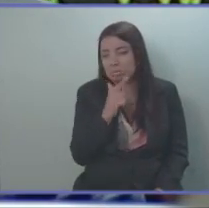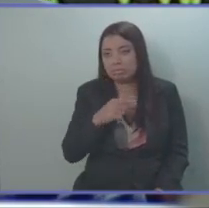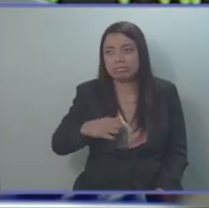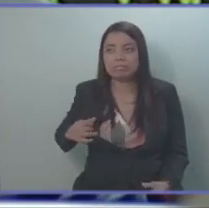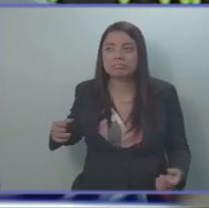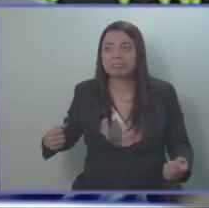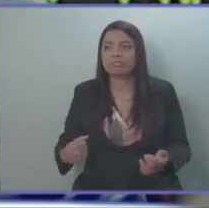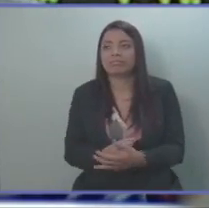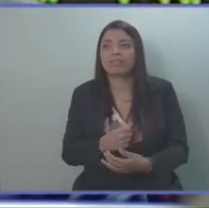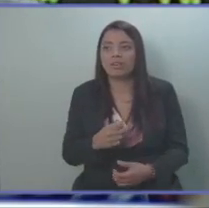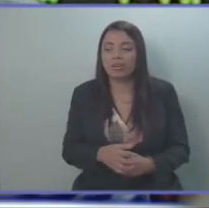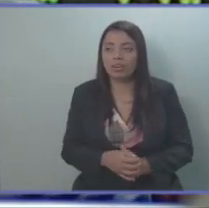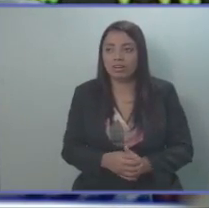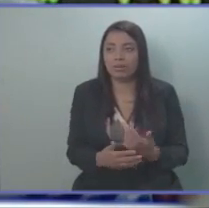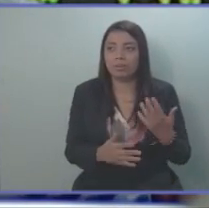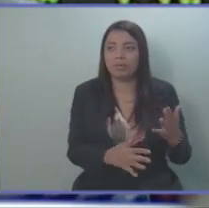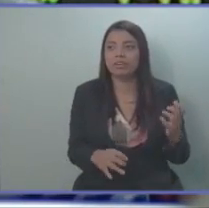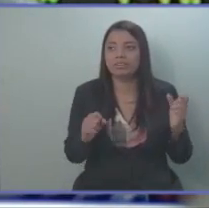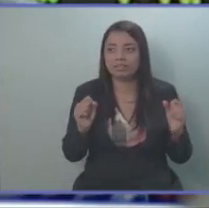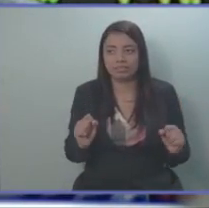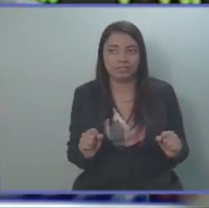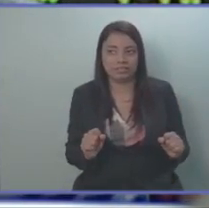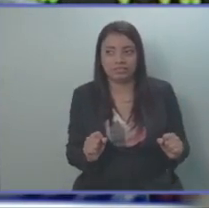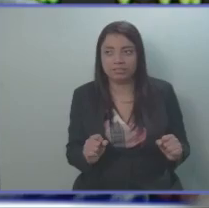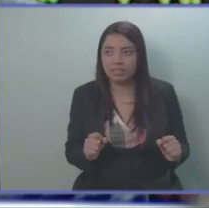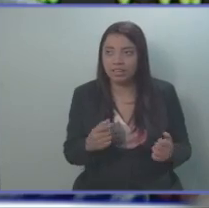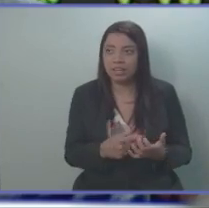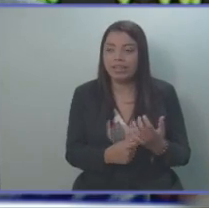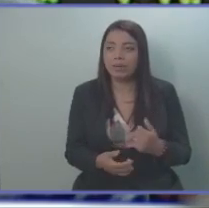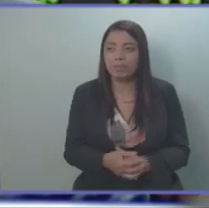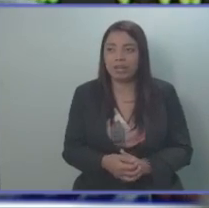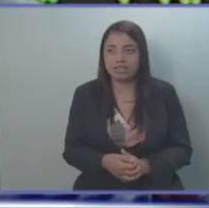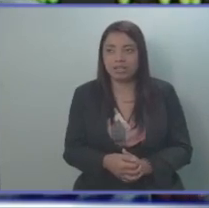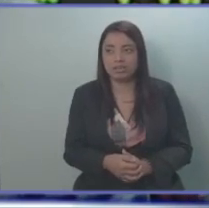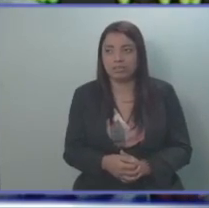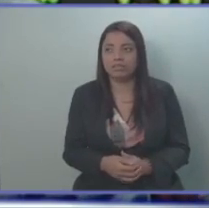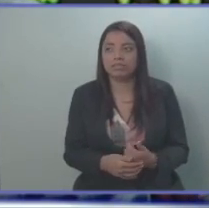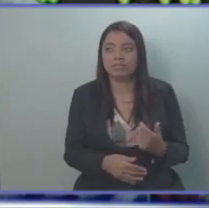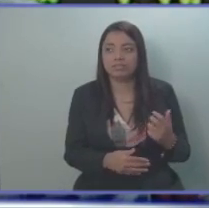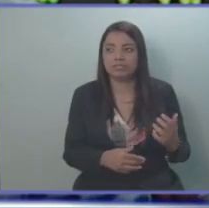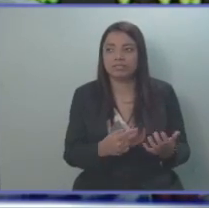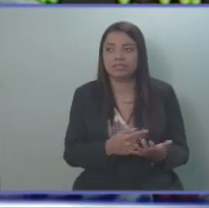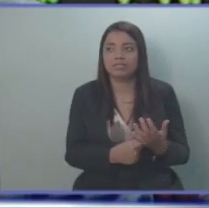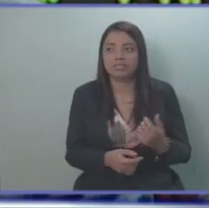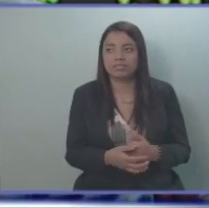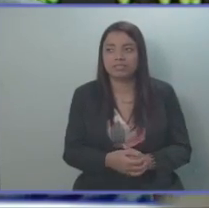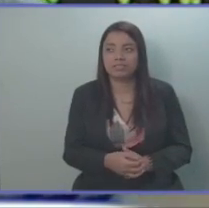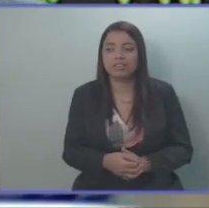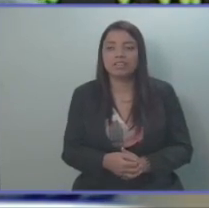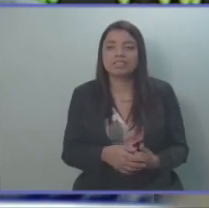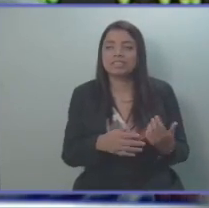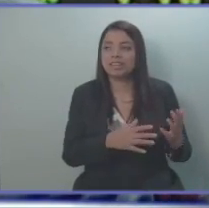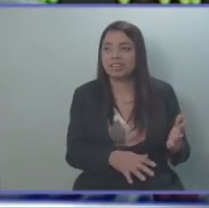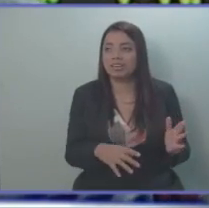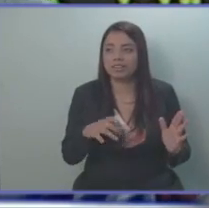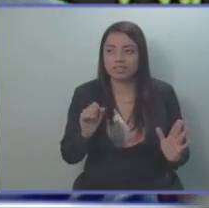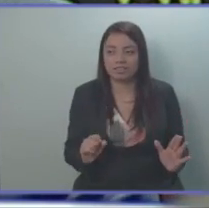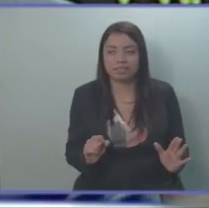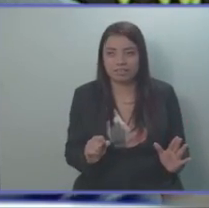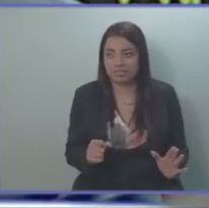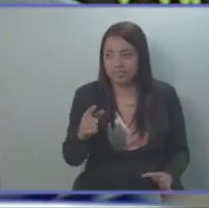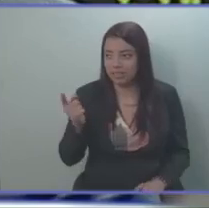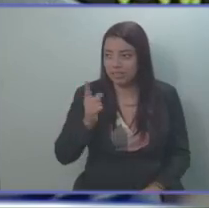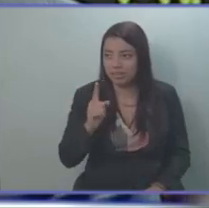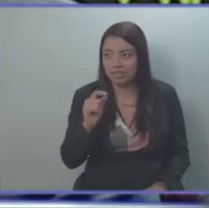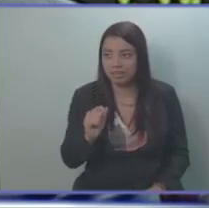que esa economía de ser de las primeras de Centroamérica esté en las últimas ahorita. Y que no tiene